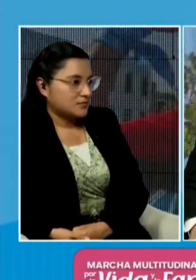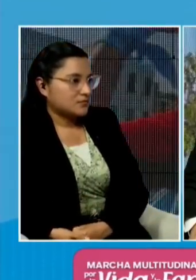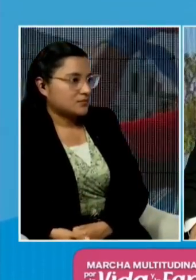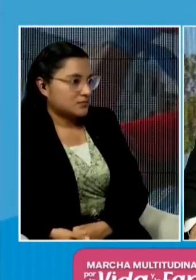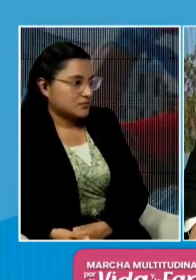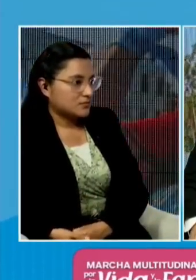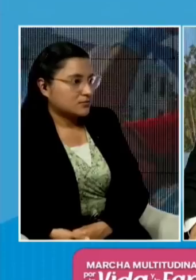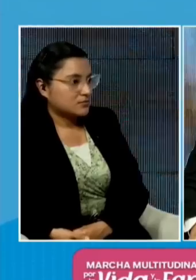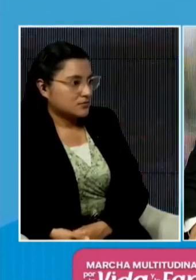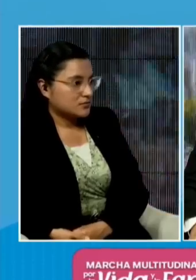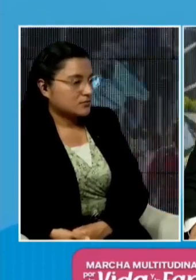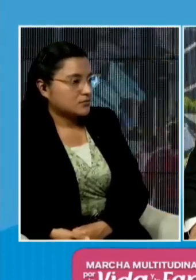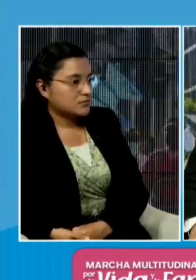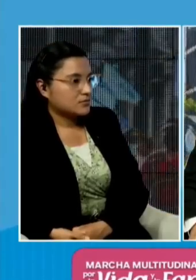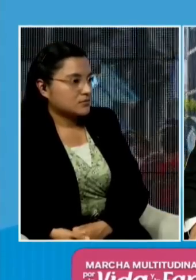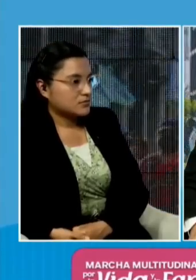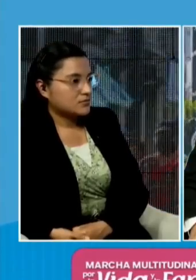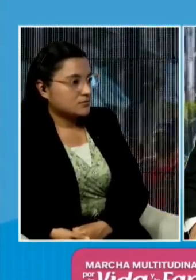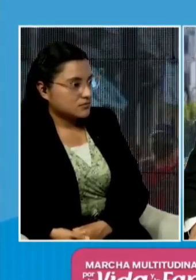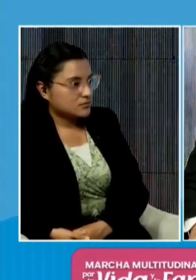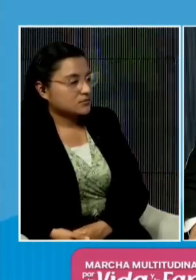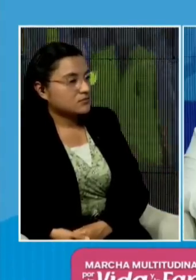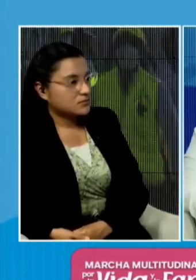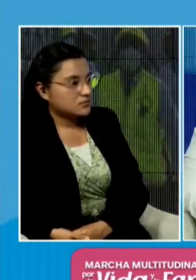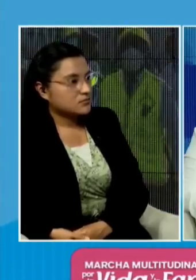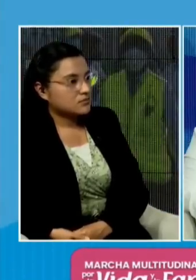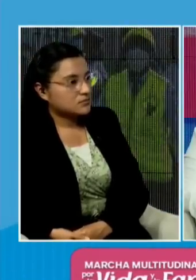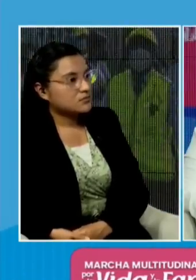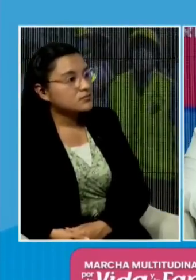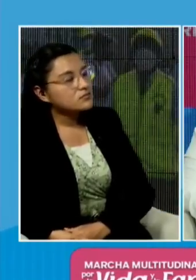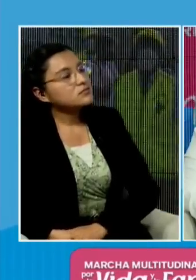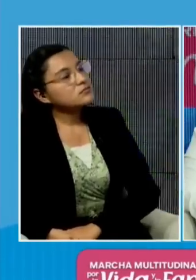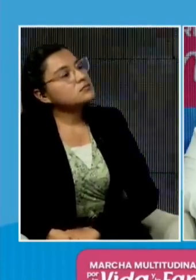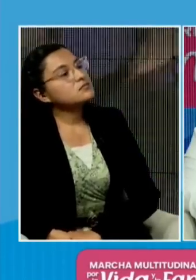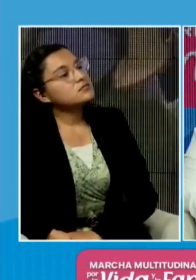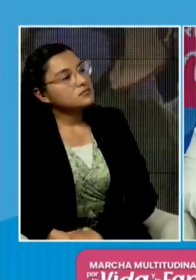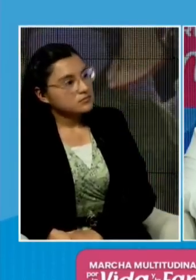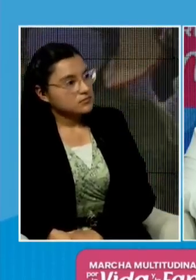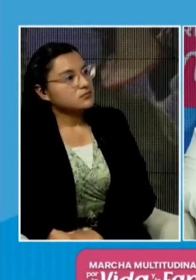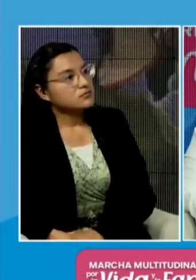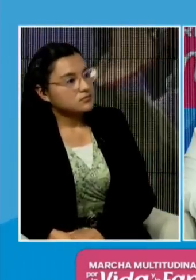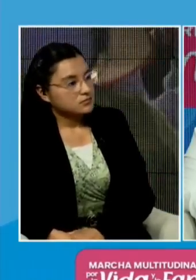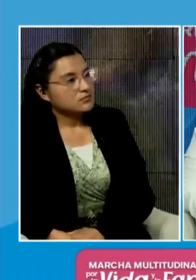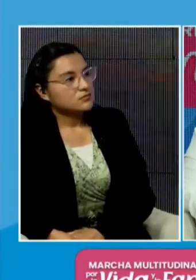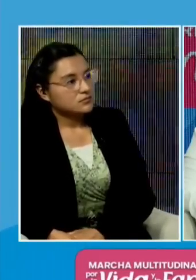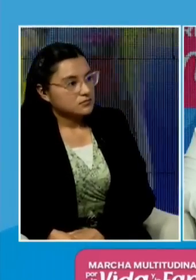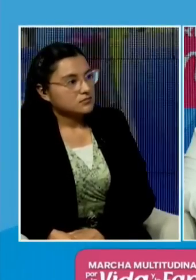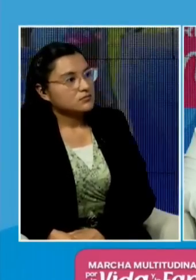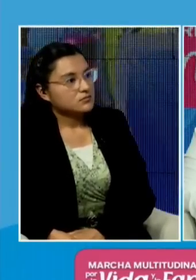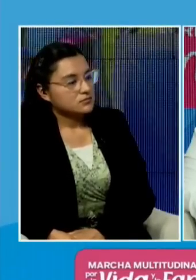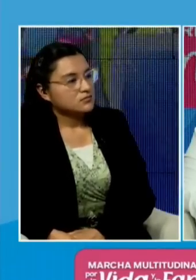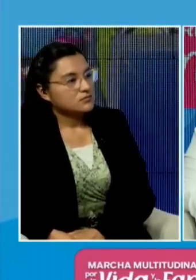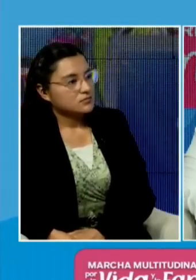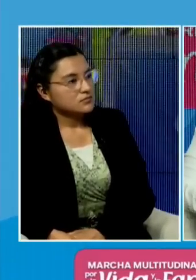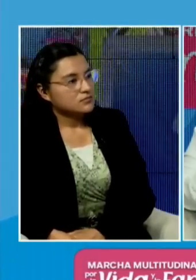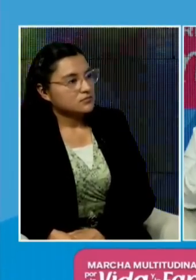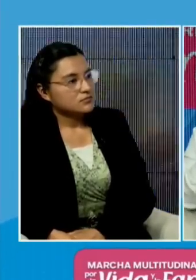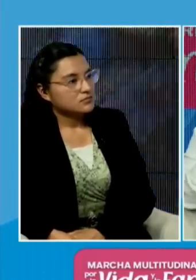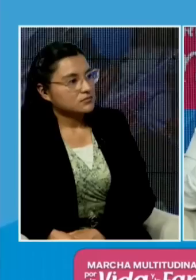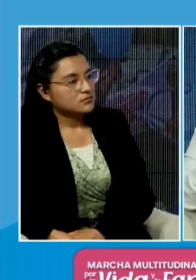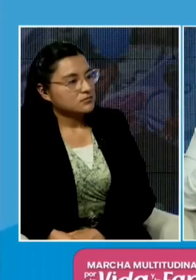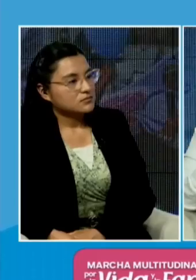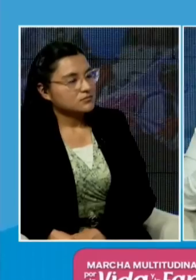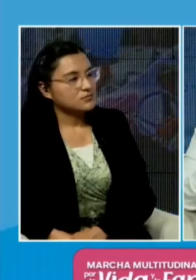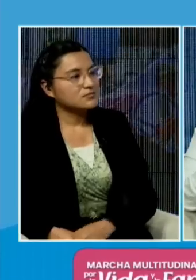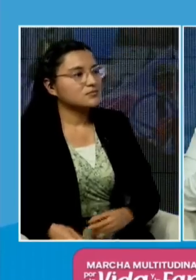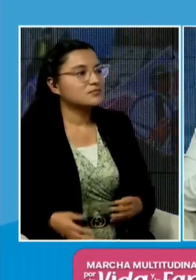psicólogos dicen, perdón, que un niño todavía de 7, 8, 9 años no ha definido su sexualidad. Entonces, si tú